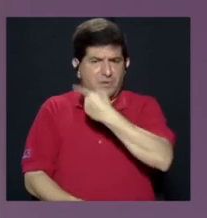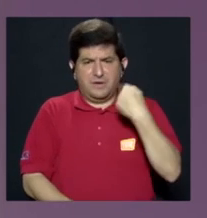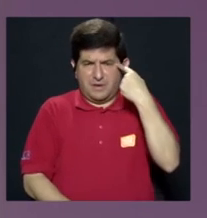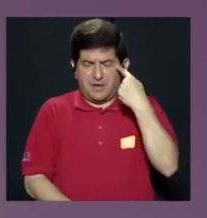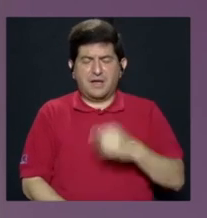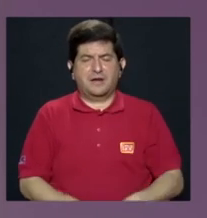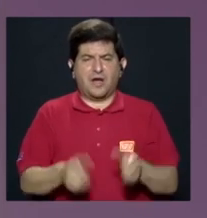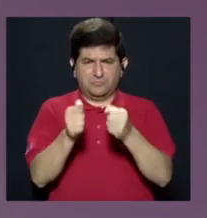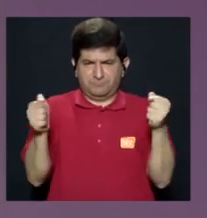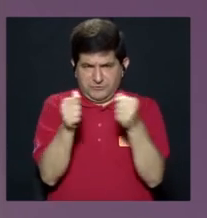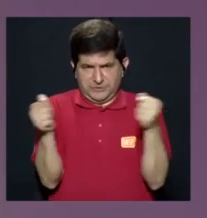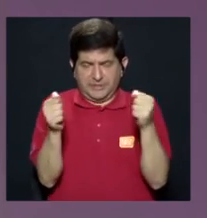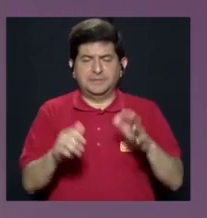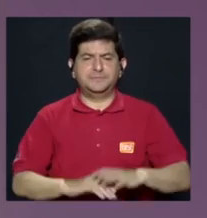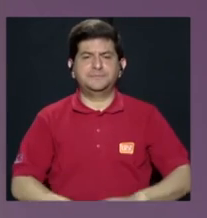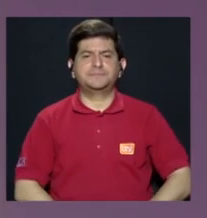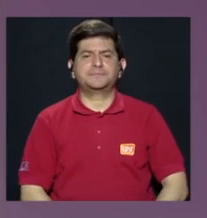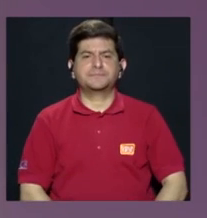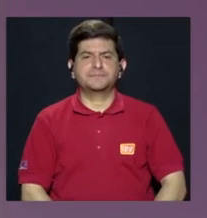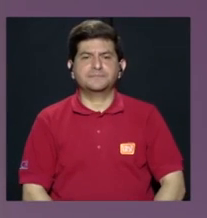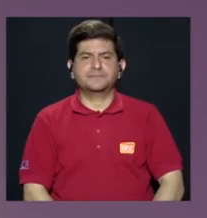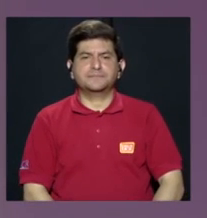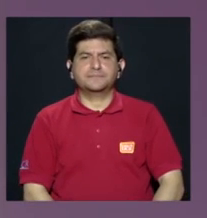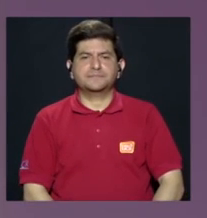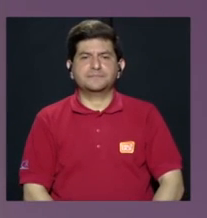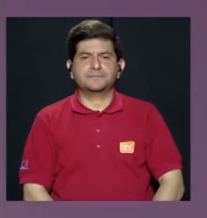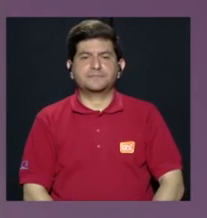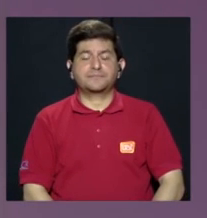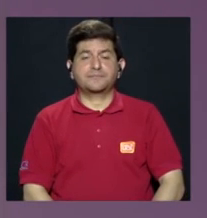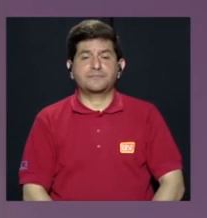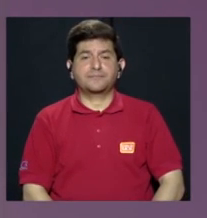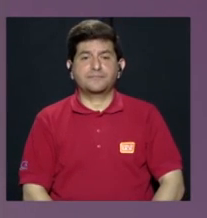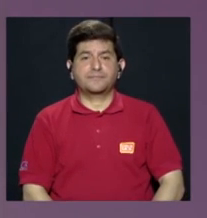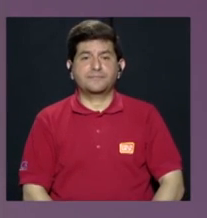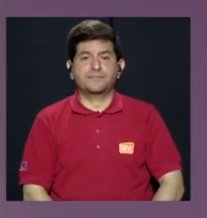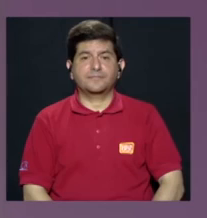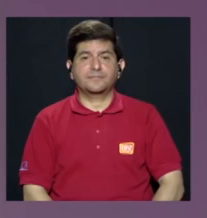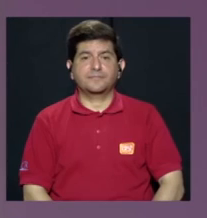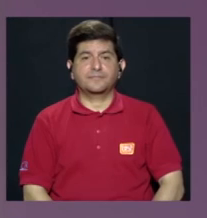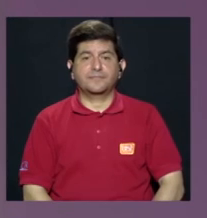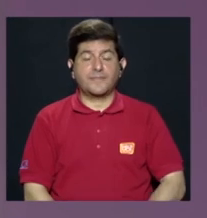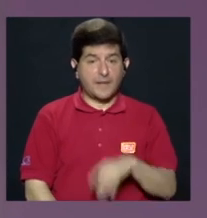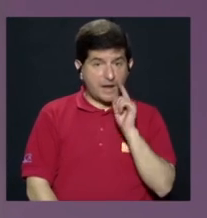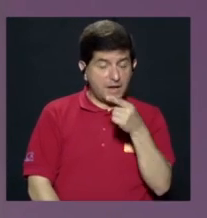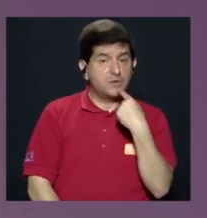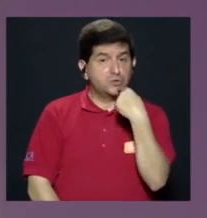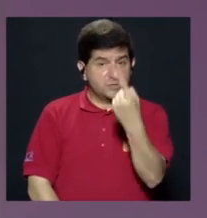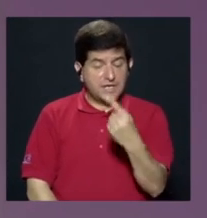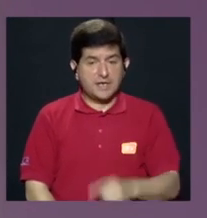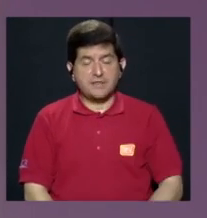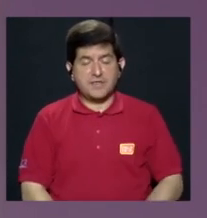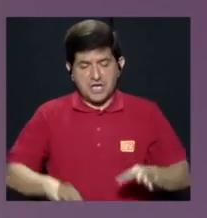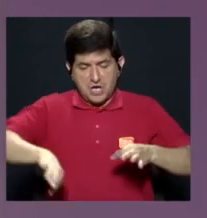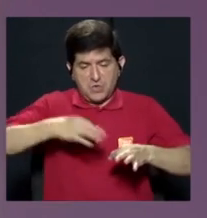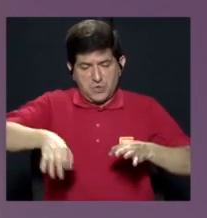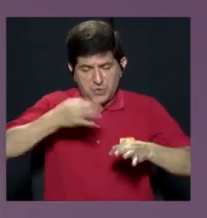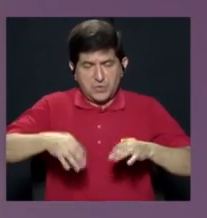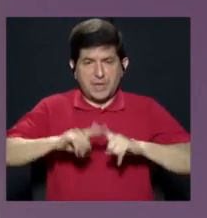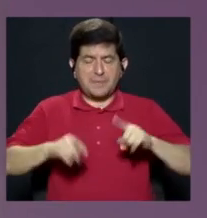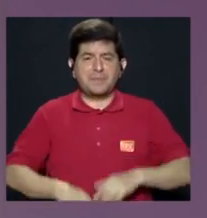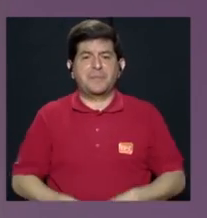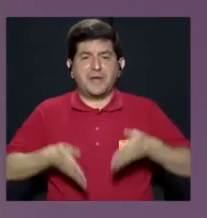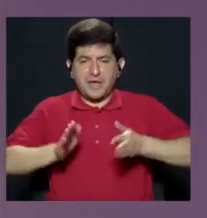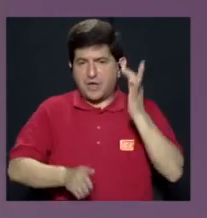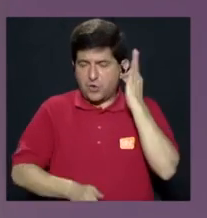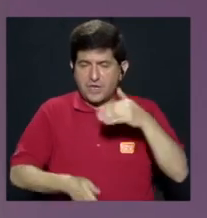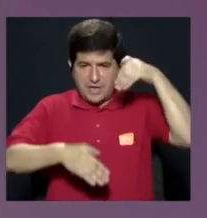cara. Entonces, ya sabe, o sea, el hecho de que ustedes le digan, le cosí el útero, pero dejé a su hija dentro